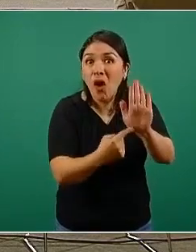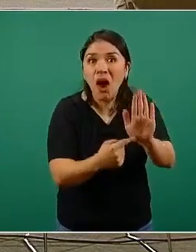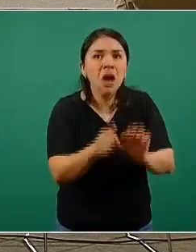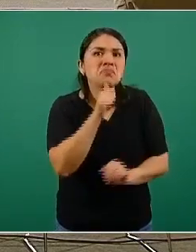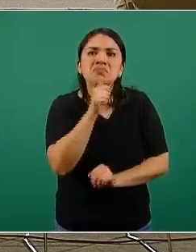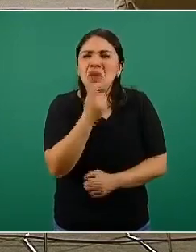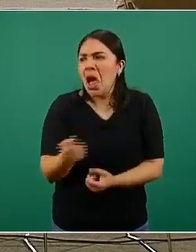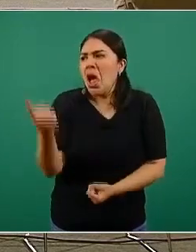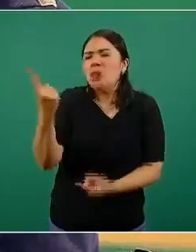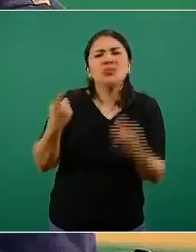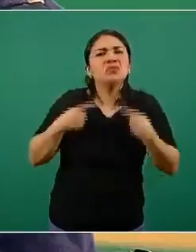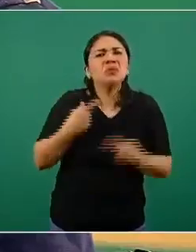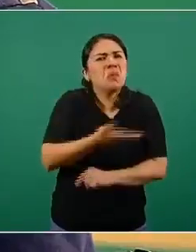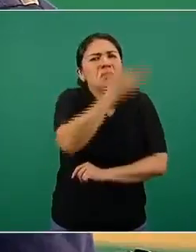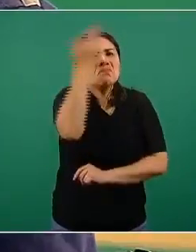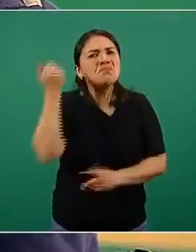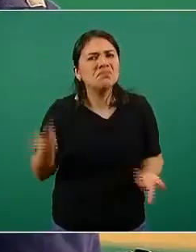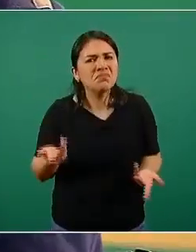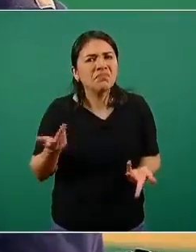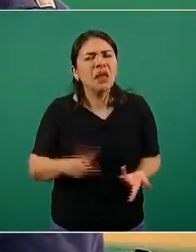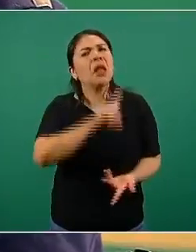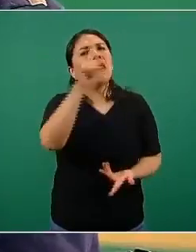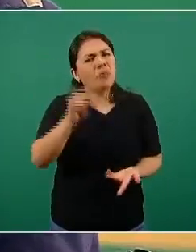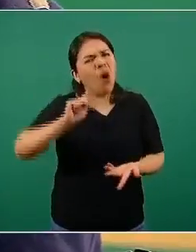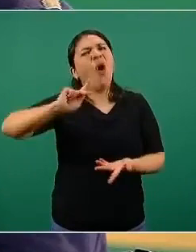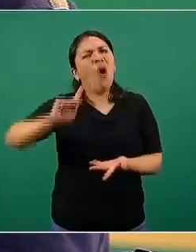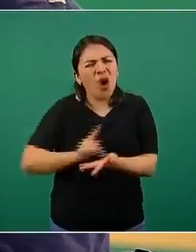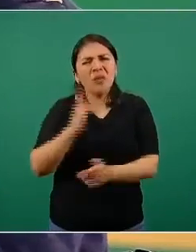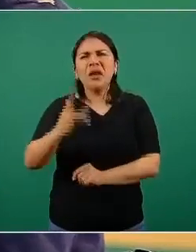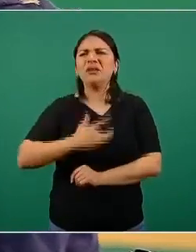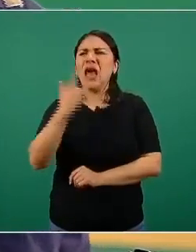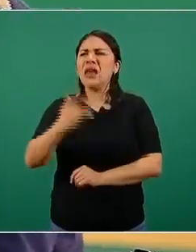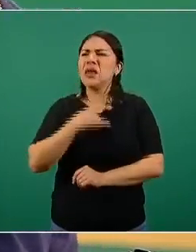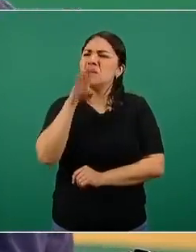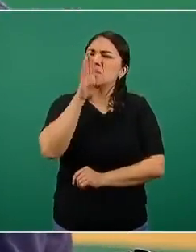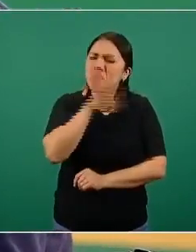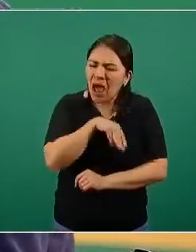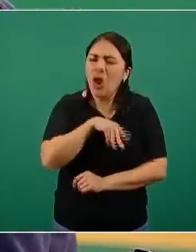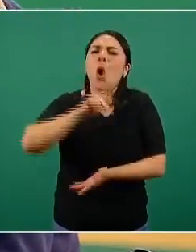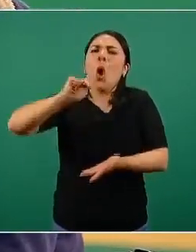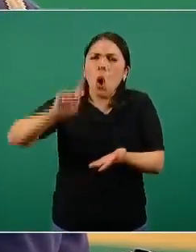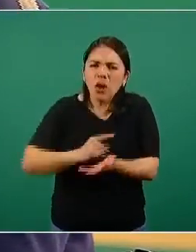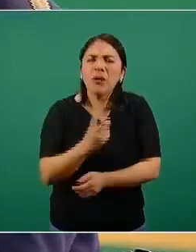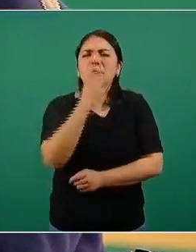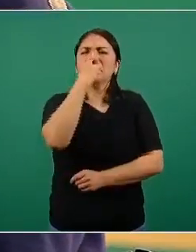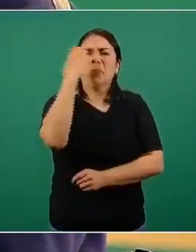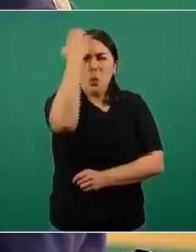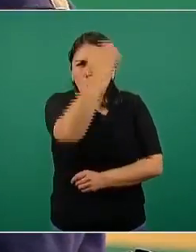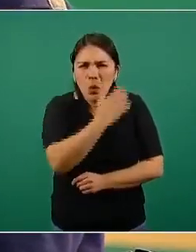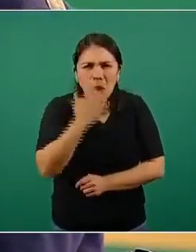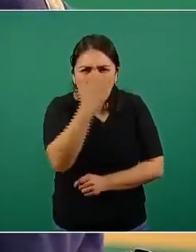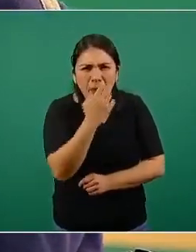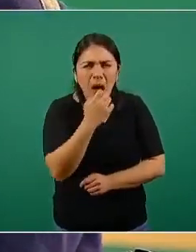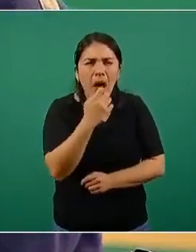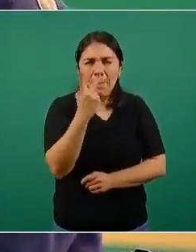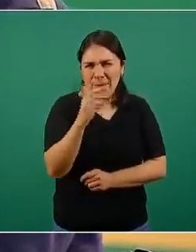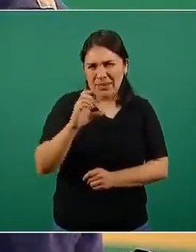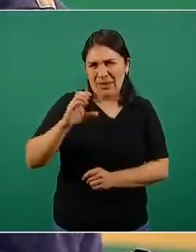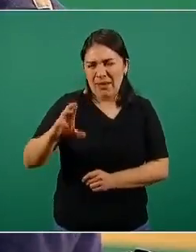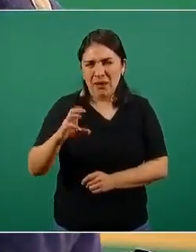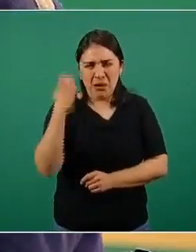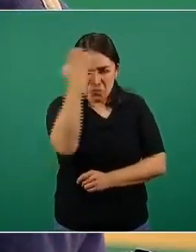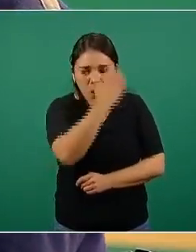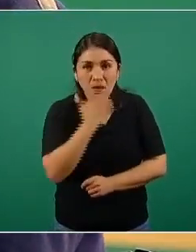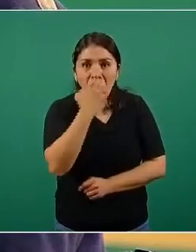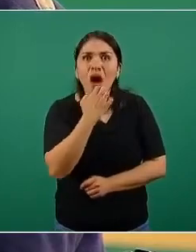un nuevo evento y te vuelven a sacar la prueba y sale positiva con un PCR, la idea para poder